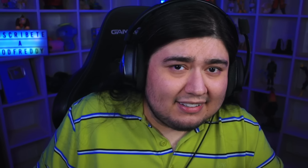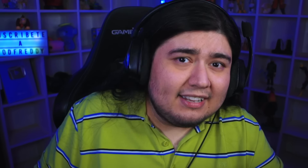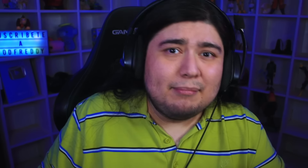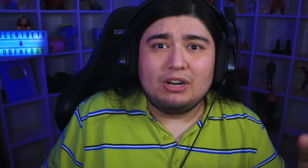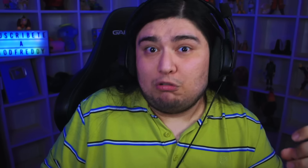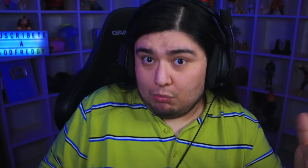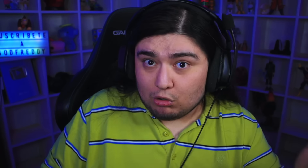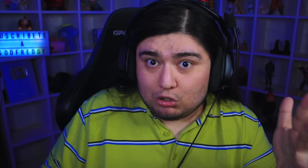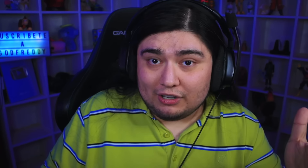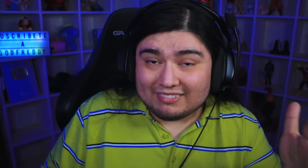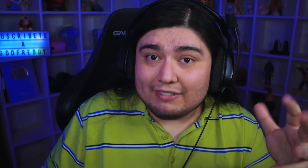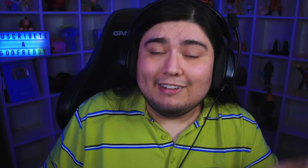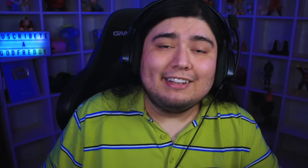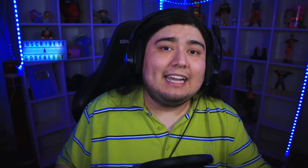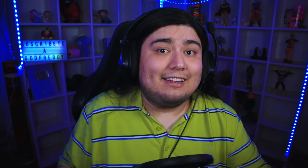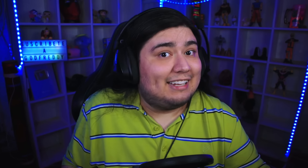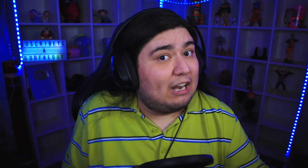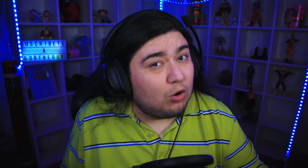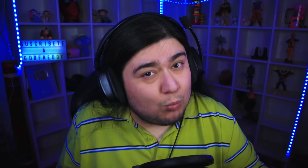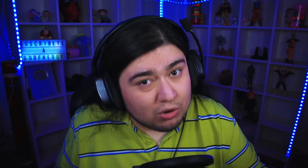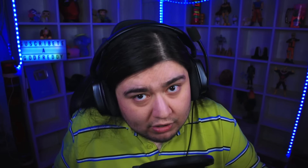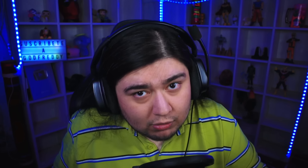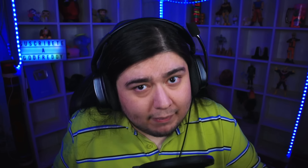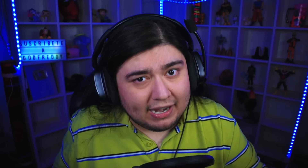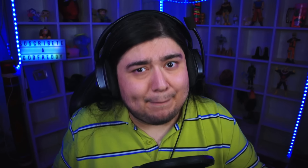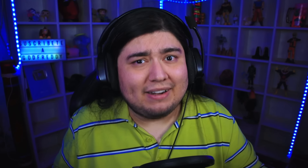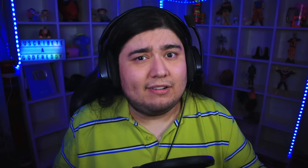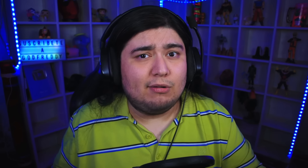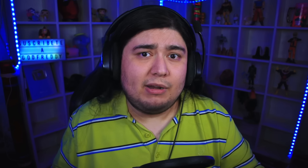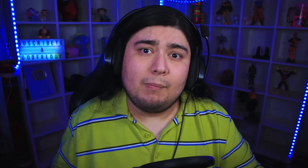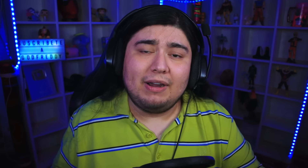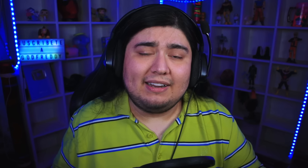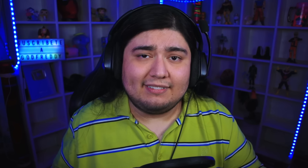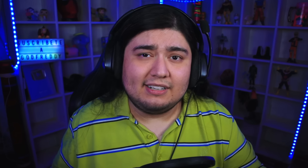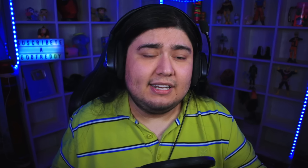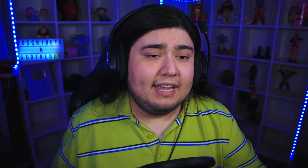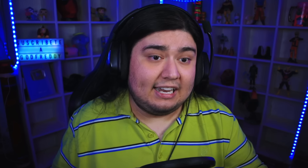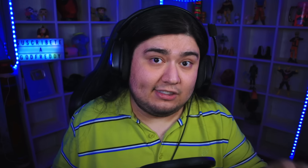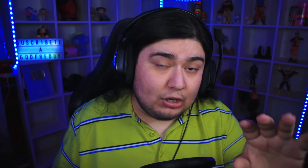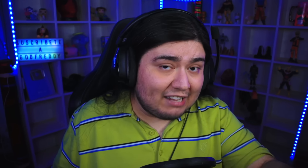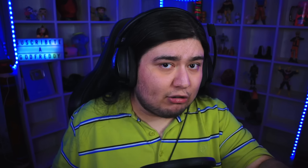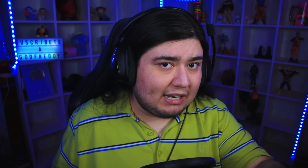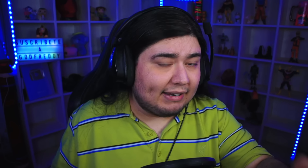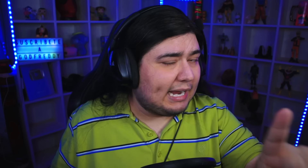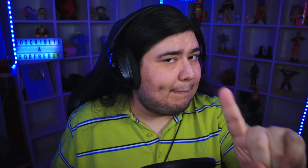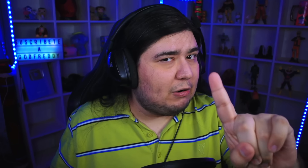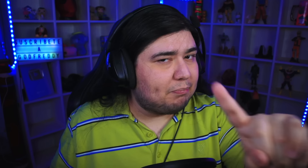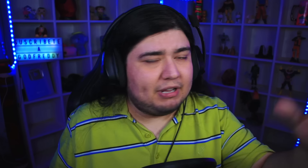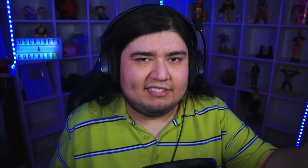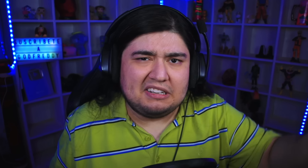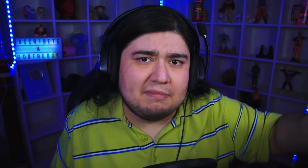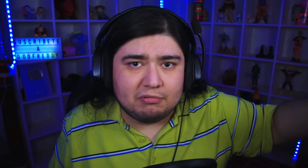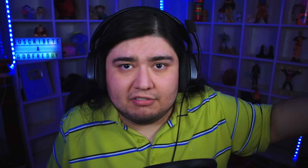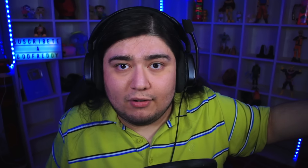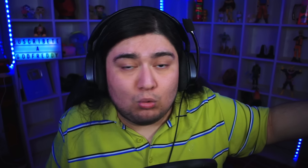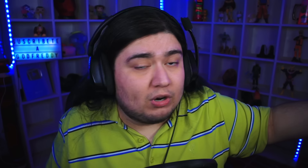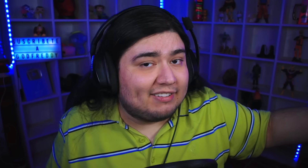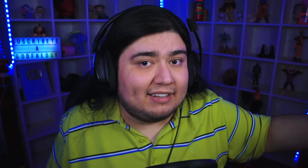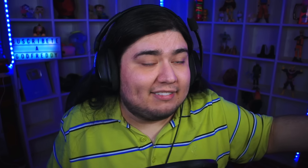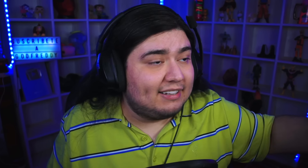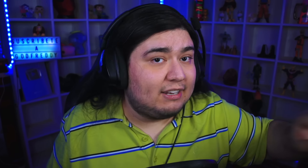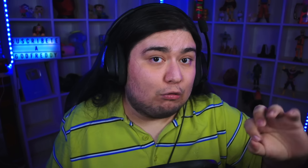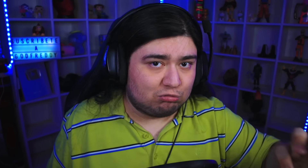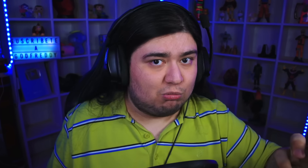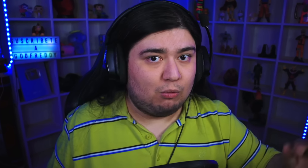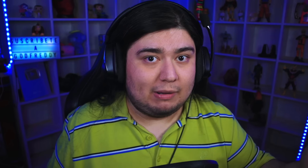de debates. Porque son un montón esta vez. Si hay alguno muy bueno que me haya perdido, me lo pueden decir. En teoría esto acaba acá. Pero puede ser que pues, si veo uno